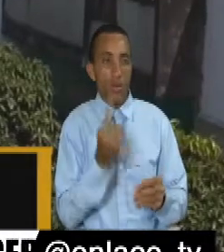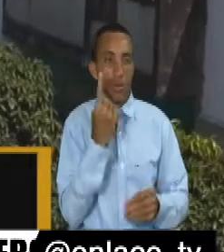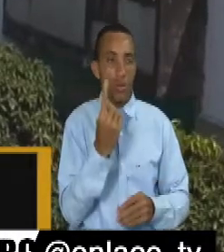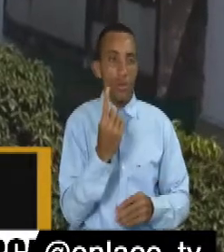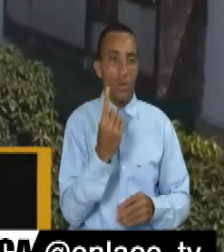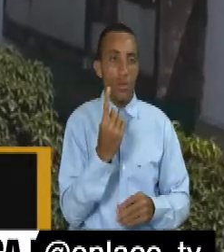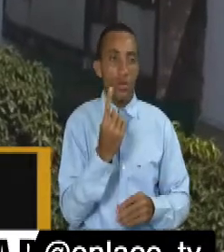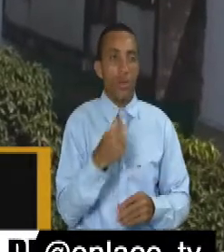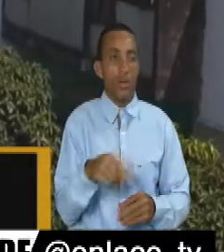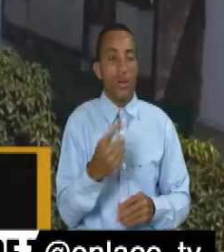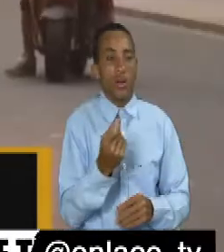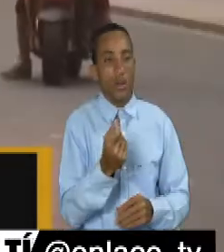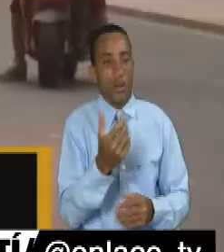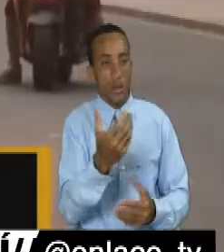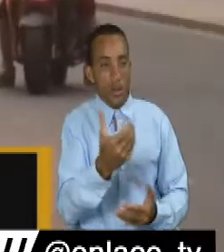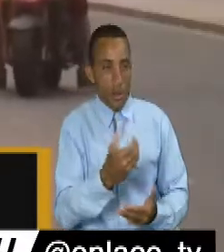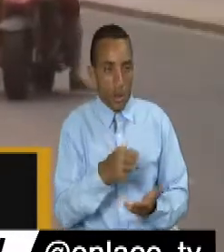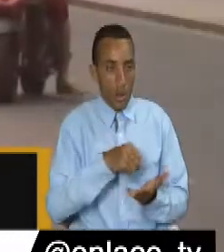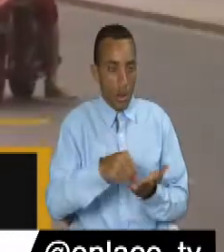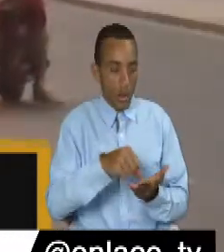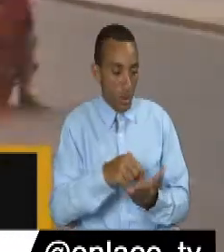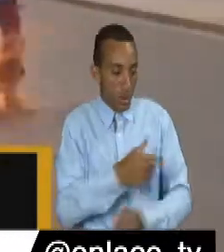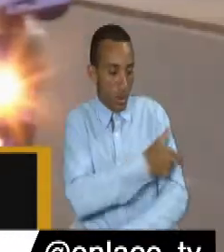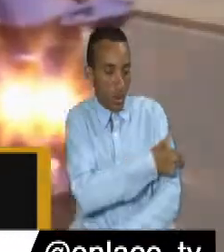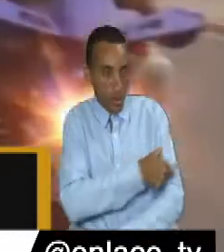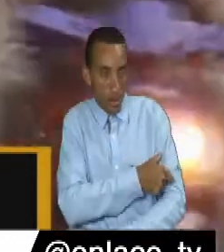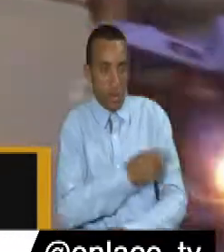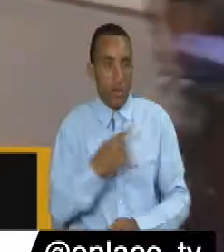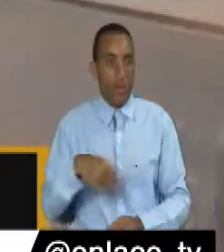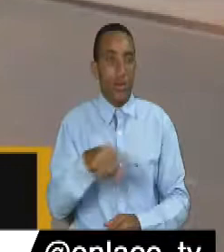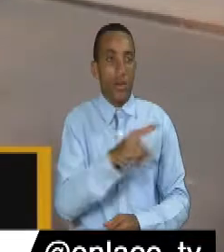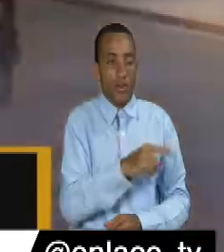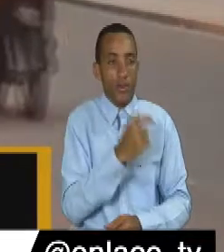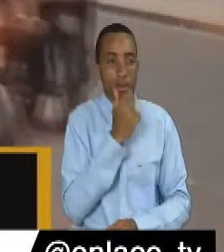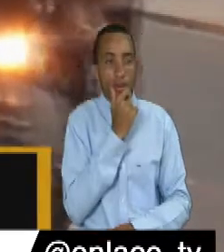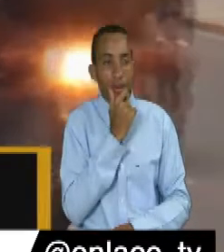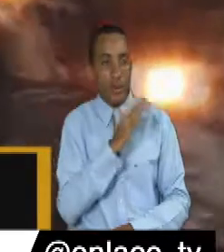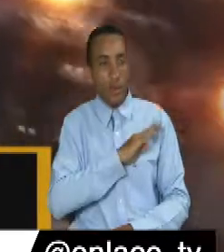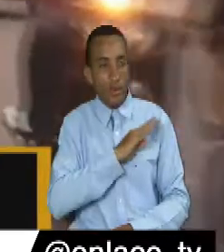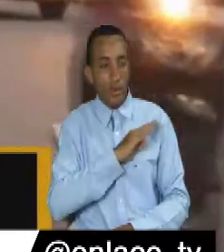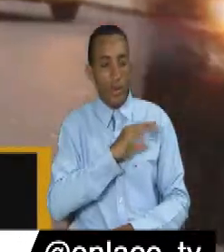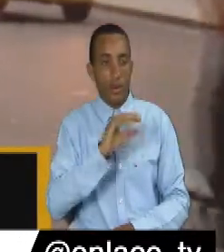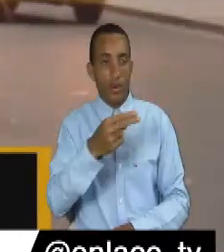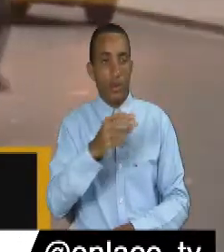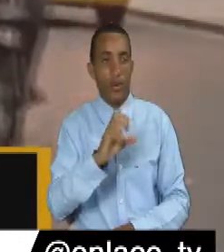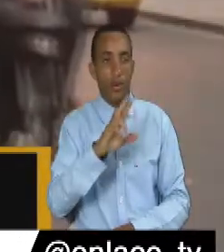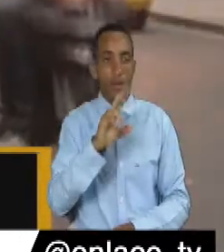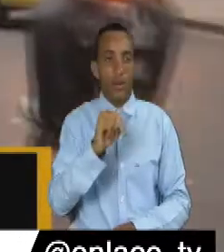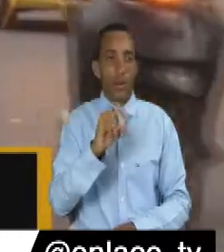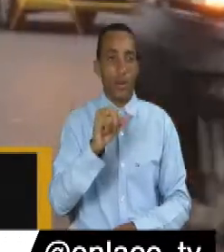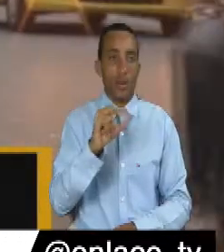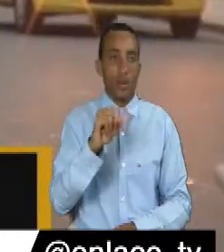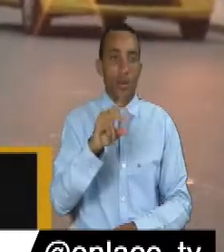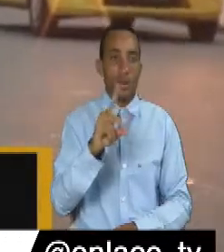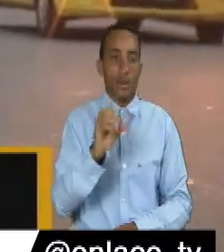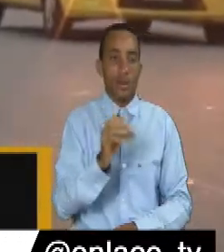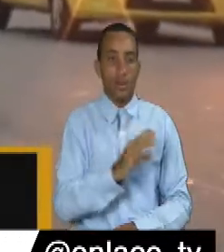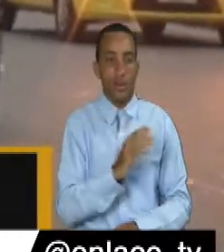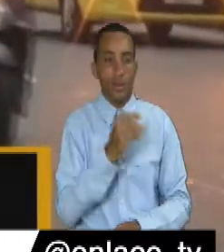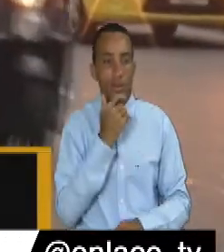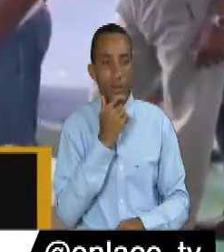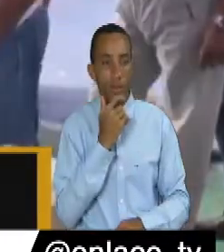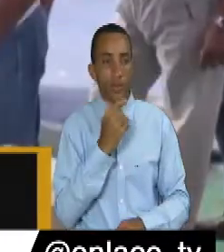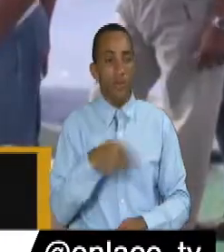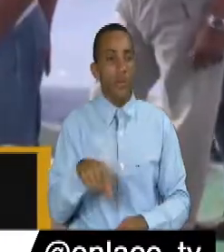con los ingresos y gastos del comité promotor que, según el apoderado del mandatario de los barranqueños, Hernán Portela, no son claros. La jueza determinó que mientras